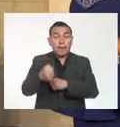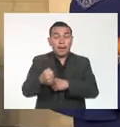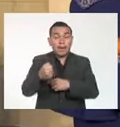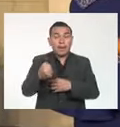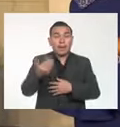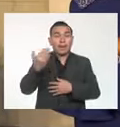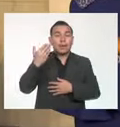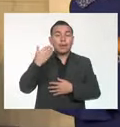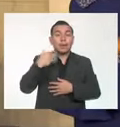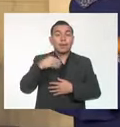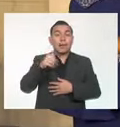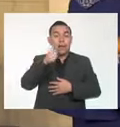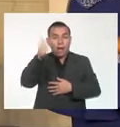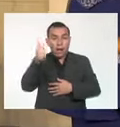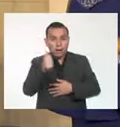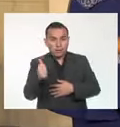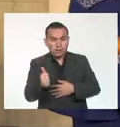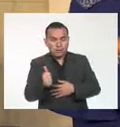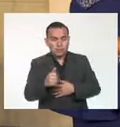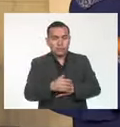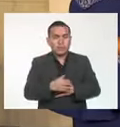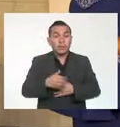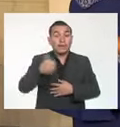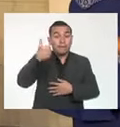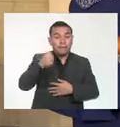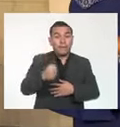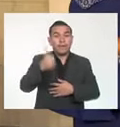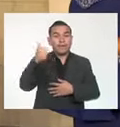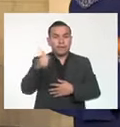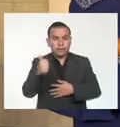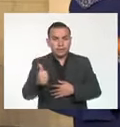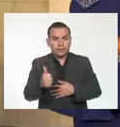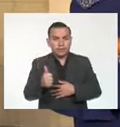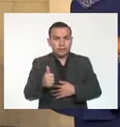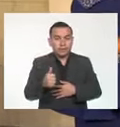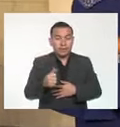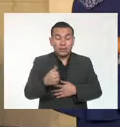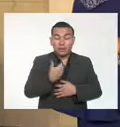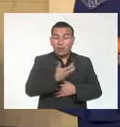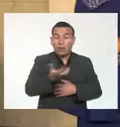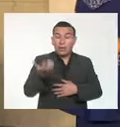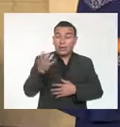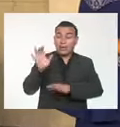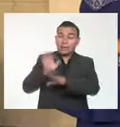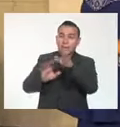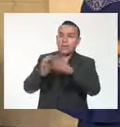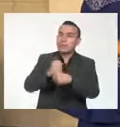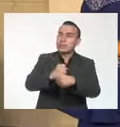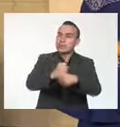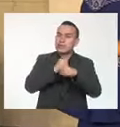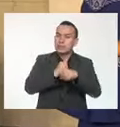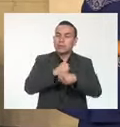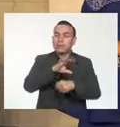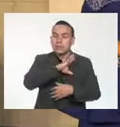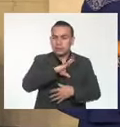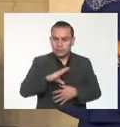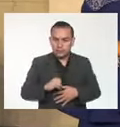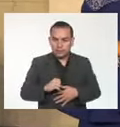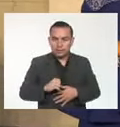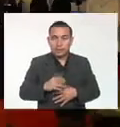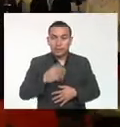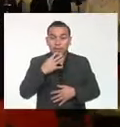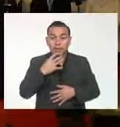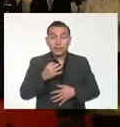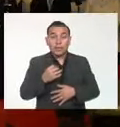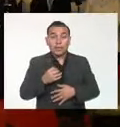este todavía no está contabilizado, obviamente, el mes pasado fue el mes más seguro en toda la historia de El Salvador. Con